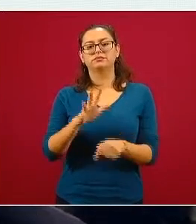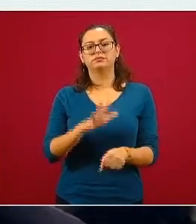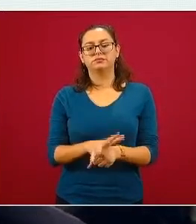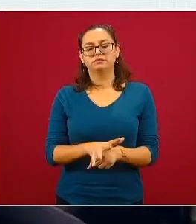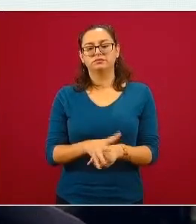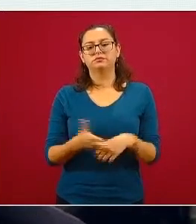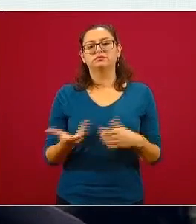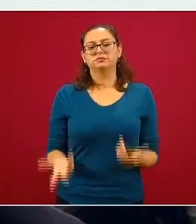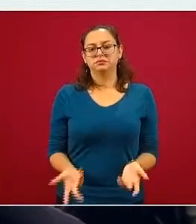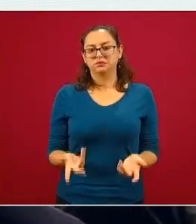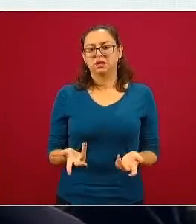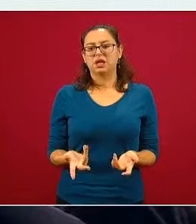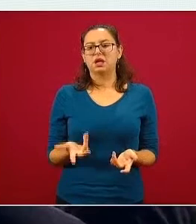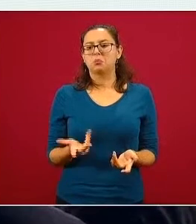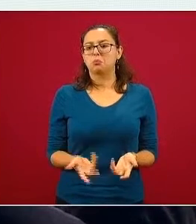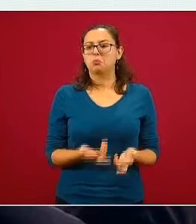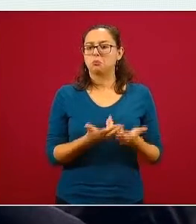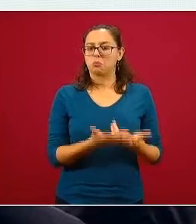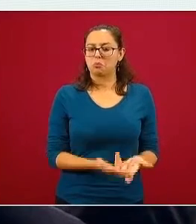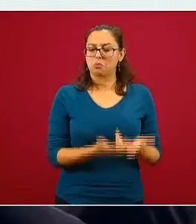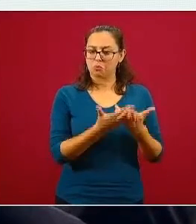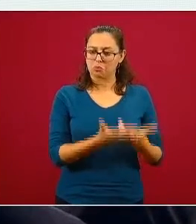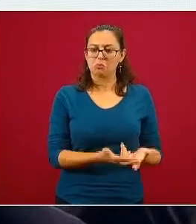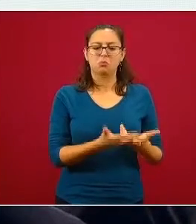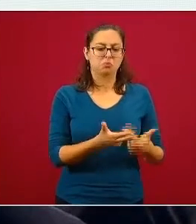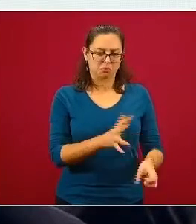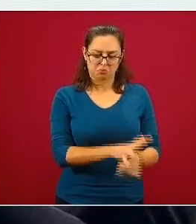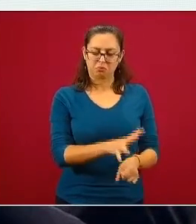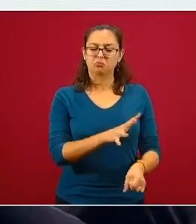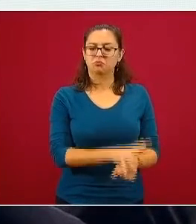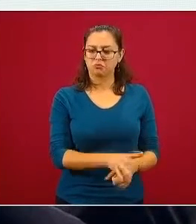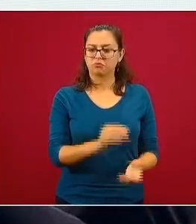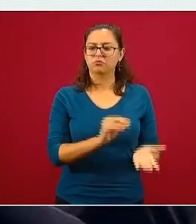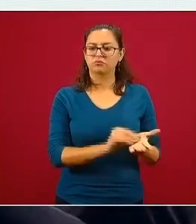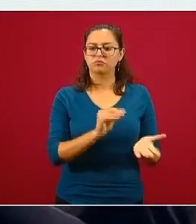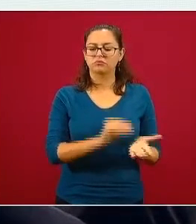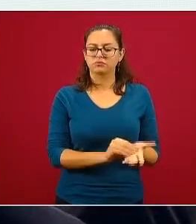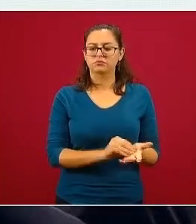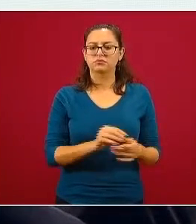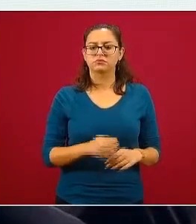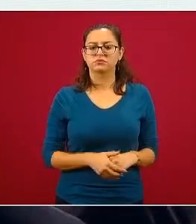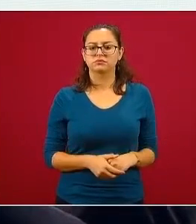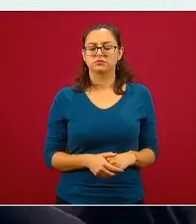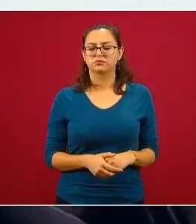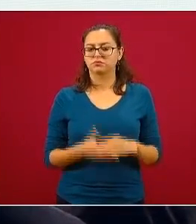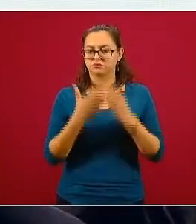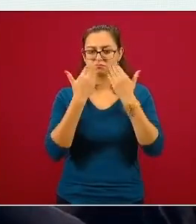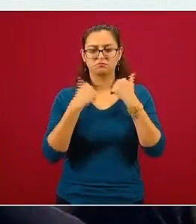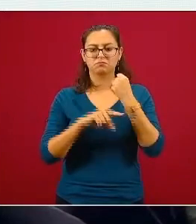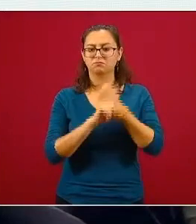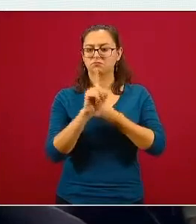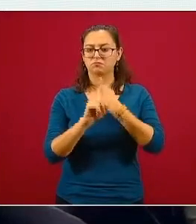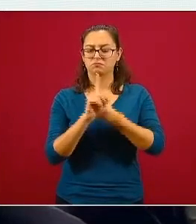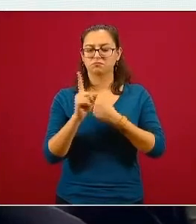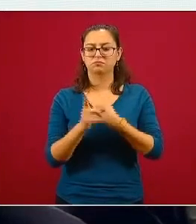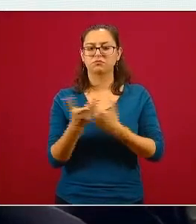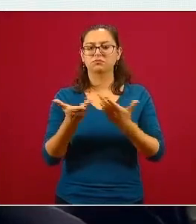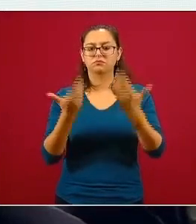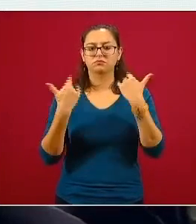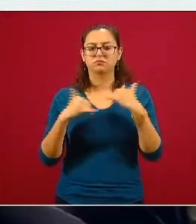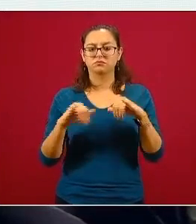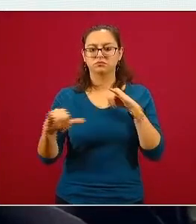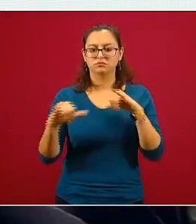tercera parte de sus camas, tienen dos terceras partes que todavía pueden disponer, por lo tanto, por este lado no habría problema. Veamos el